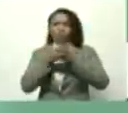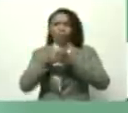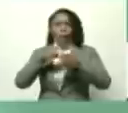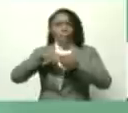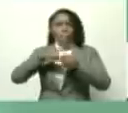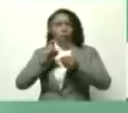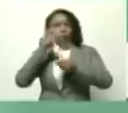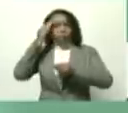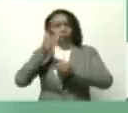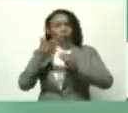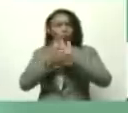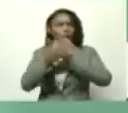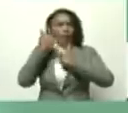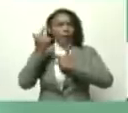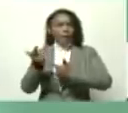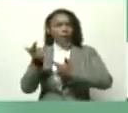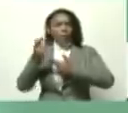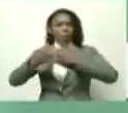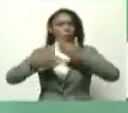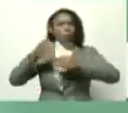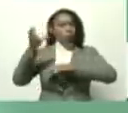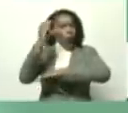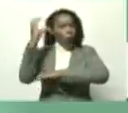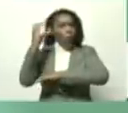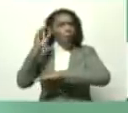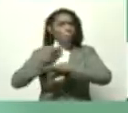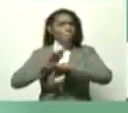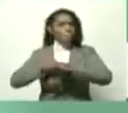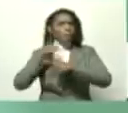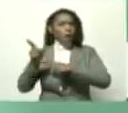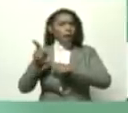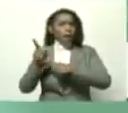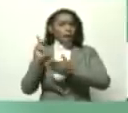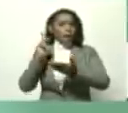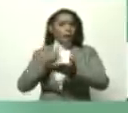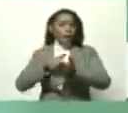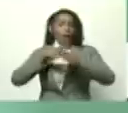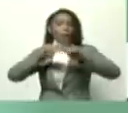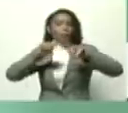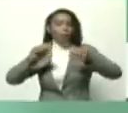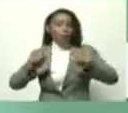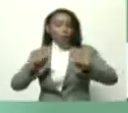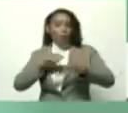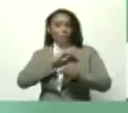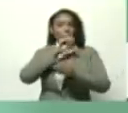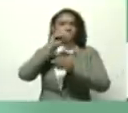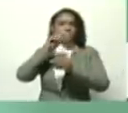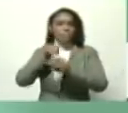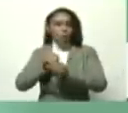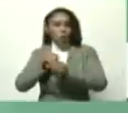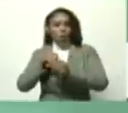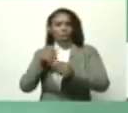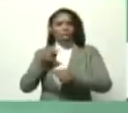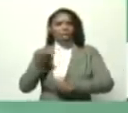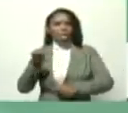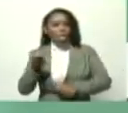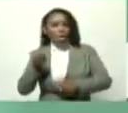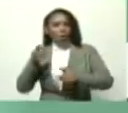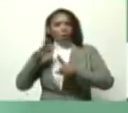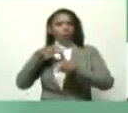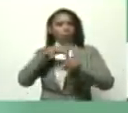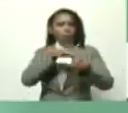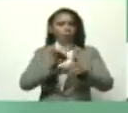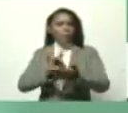paramilitares y narcotraficantes colombianos, porque llegaban al territorio, amedrentaban a la población,